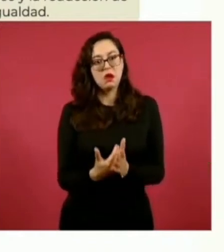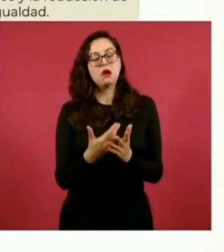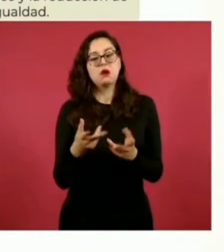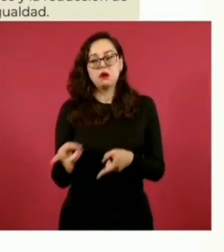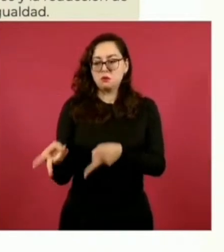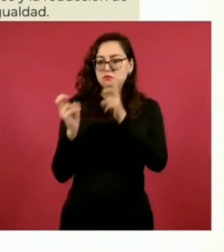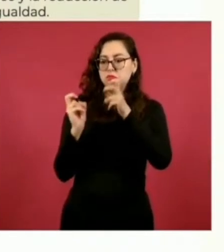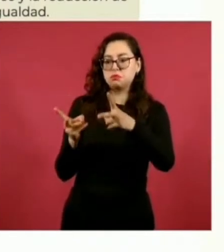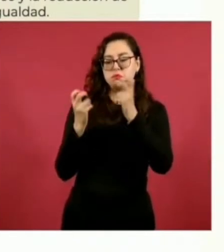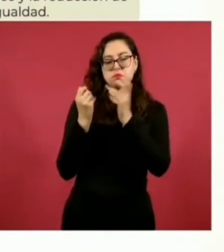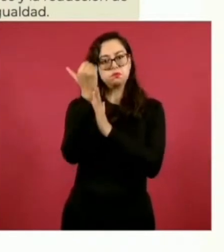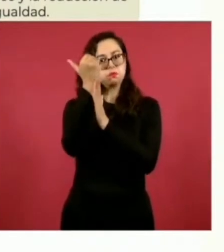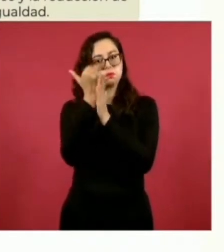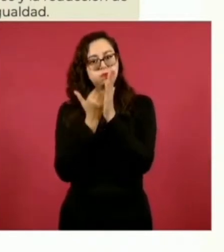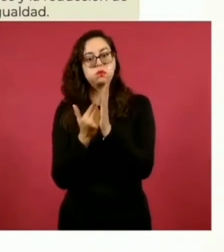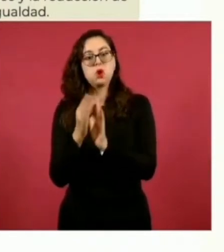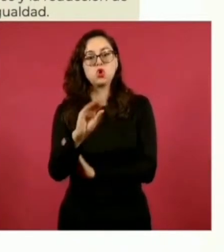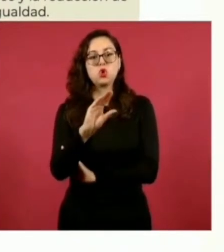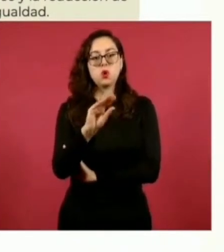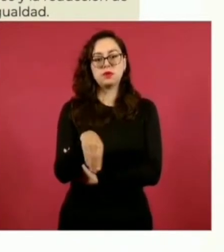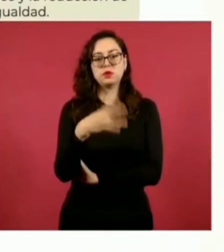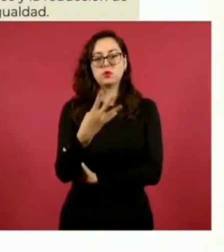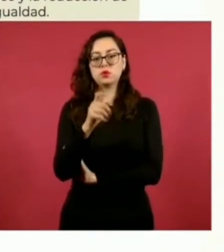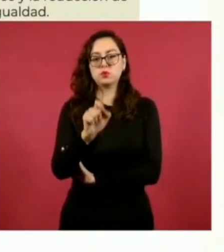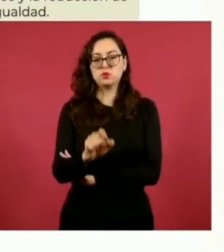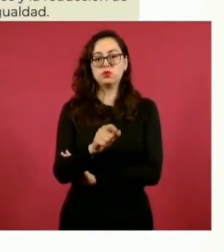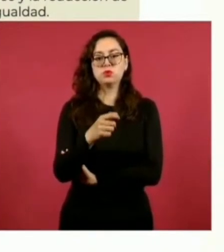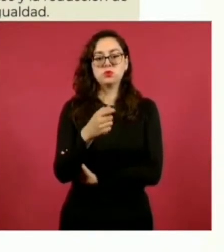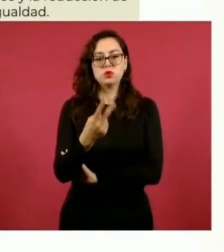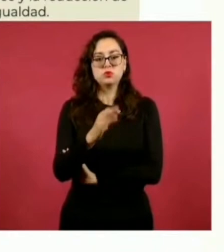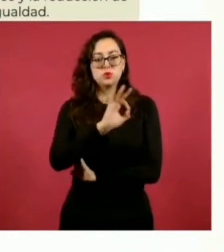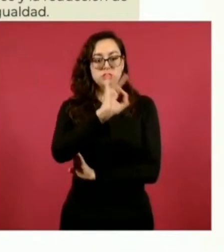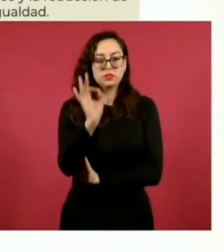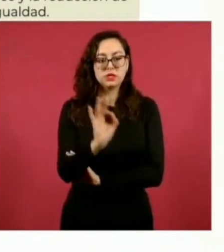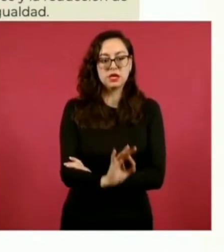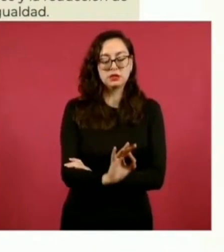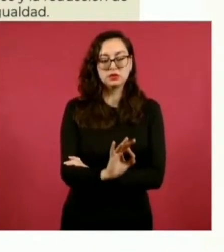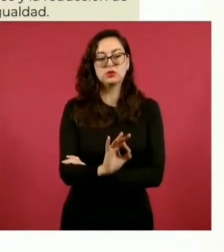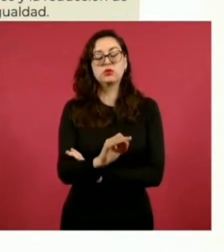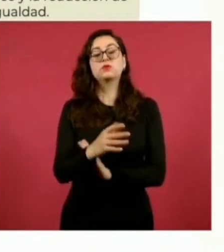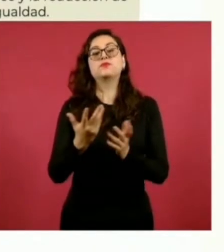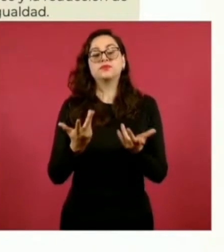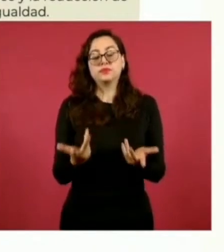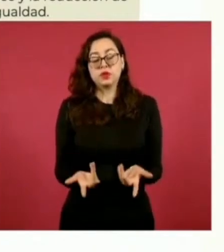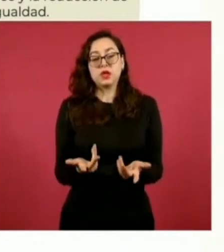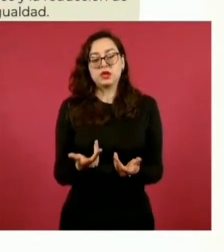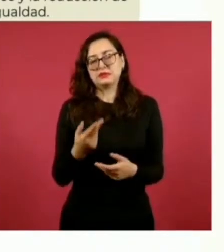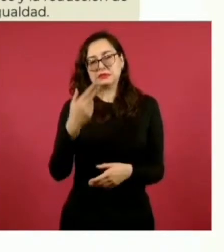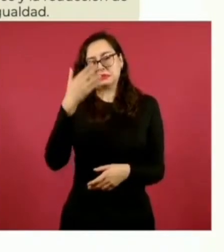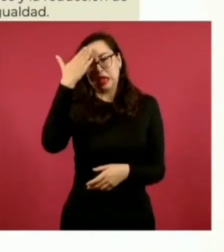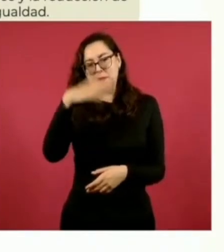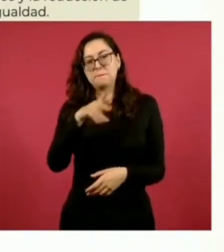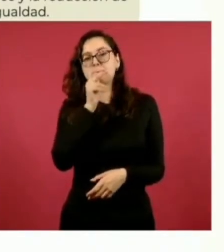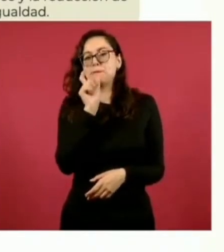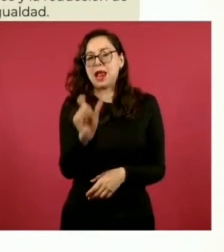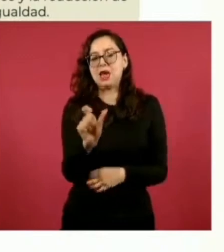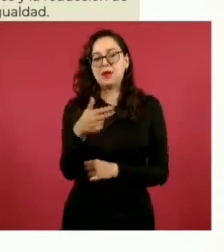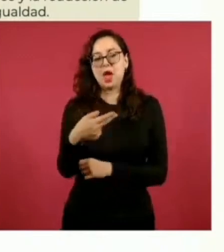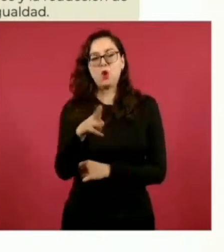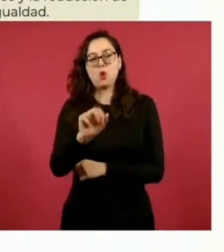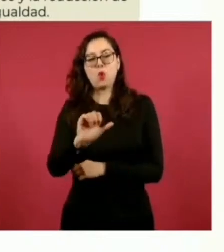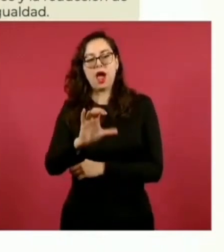94.2 por menos el delito conocido como huachicol el cual con el trabajo de las fuerzas